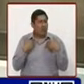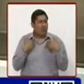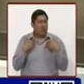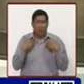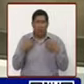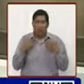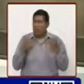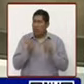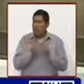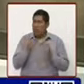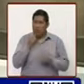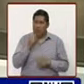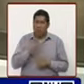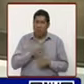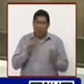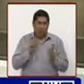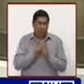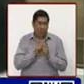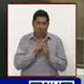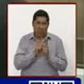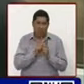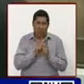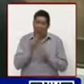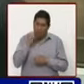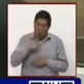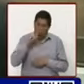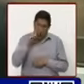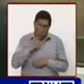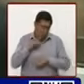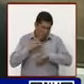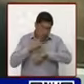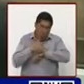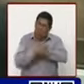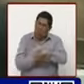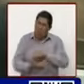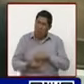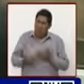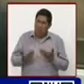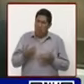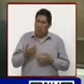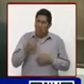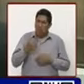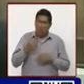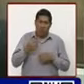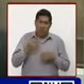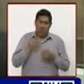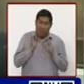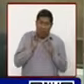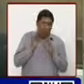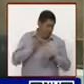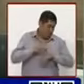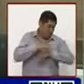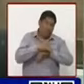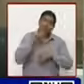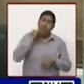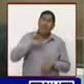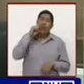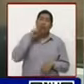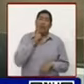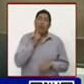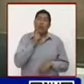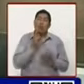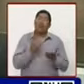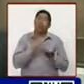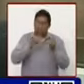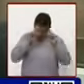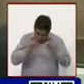teniendo encuentro con la señorita, ¿no? Abuso sexual, toques impúdicos, que sean sin consentimiento, eso es abuso sexual, director. Le